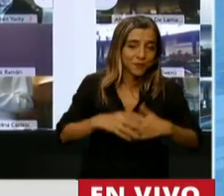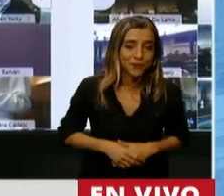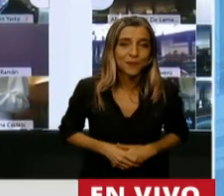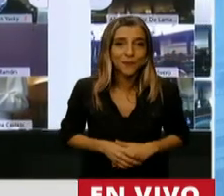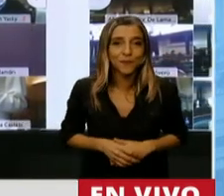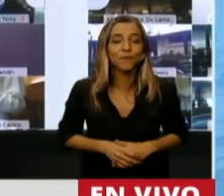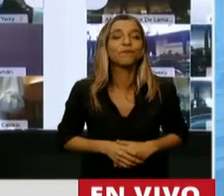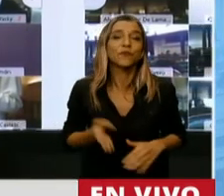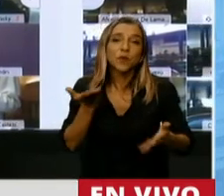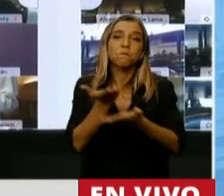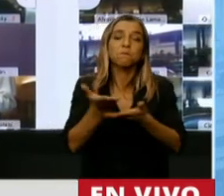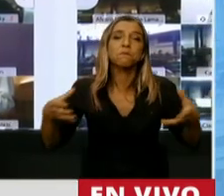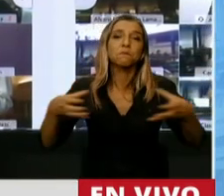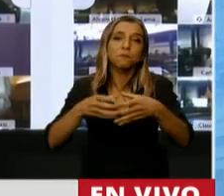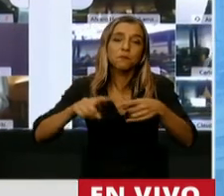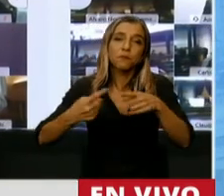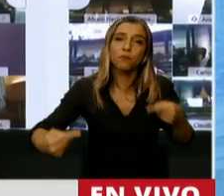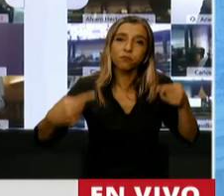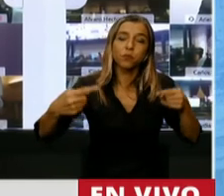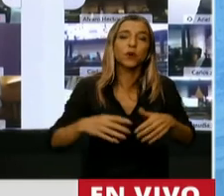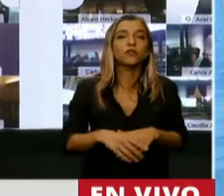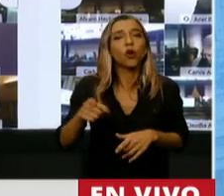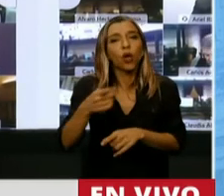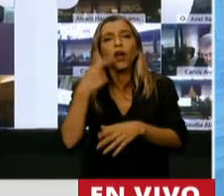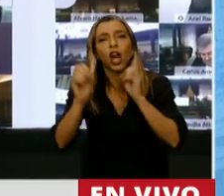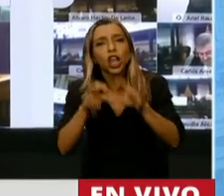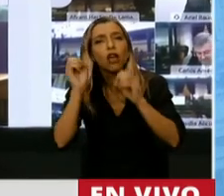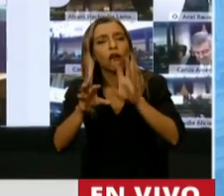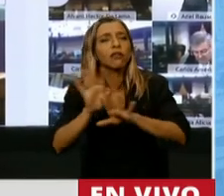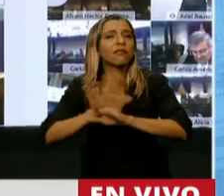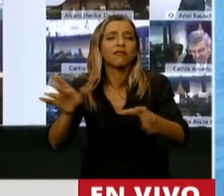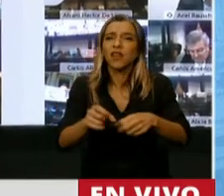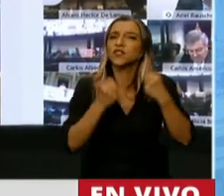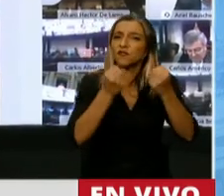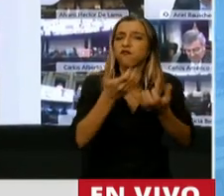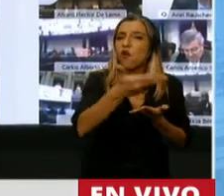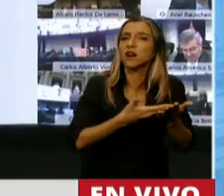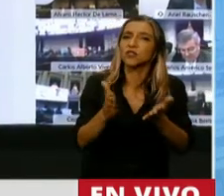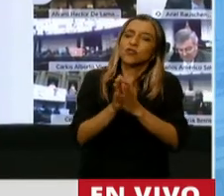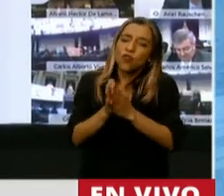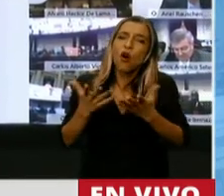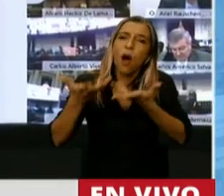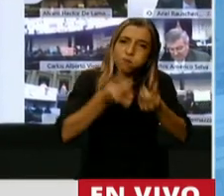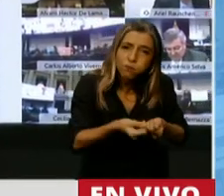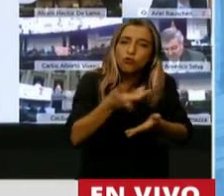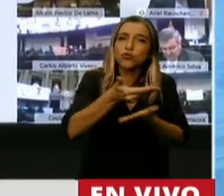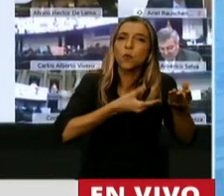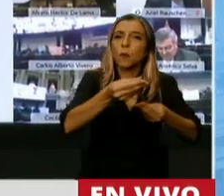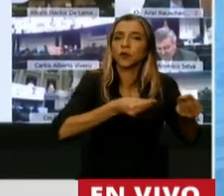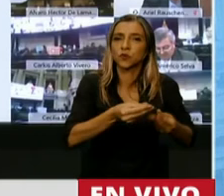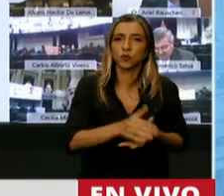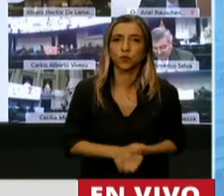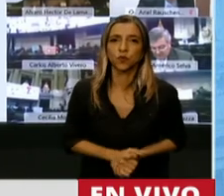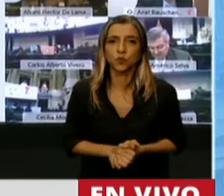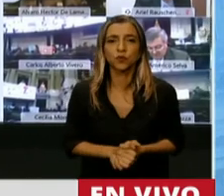que han sido muy crítico valor en este esfuerzo y que acompañen este presupuesto interno